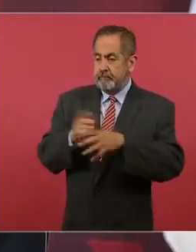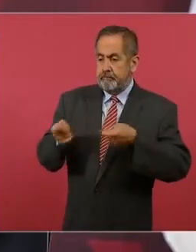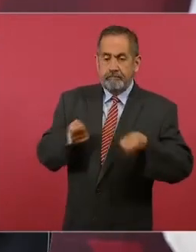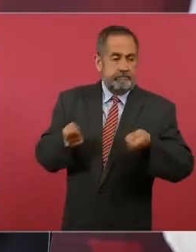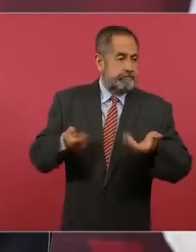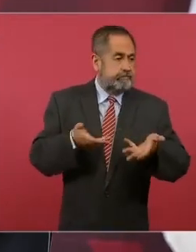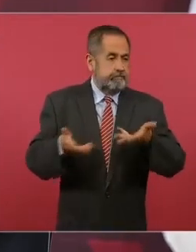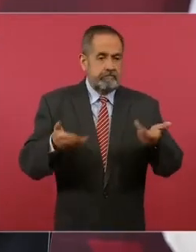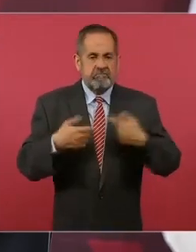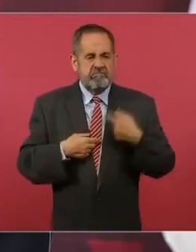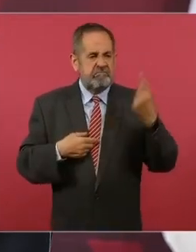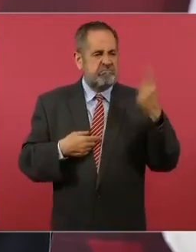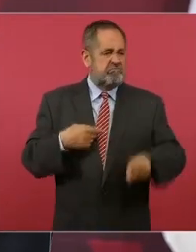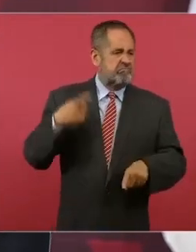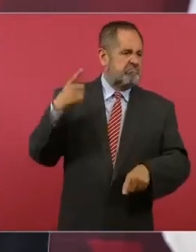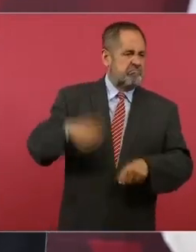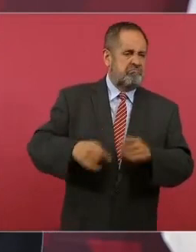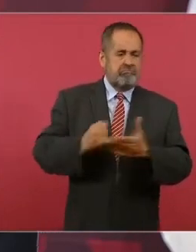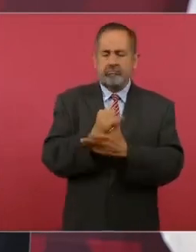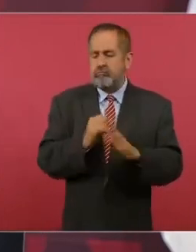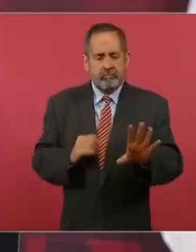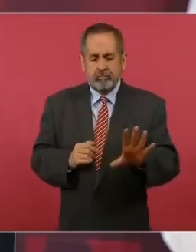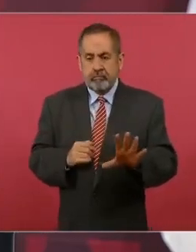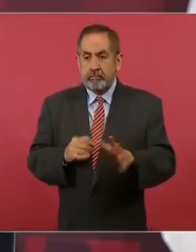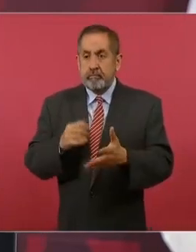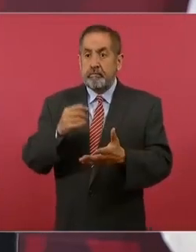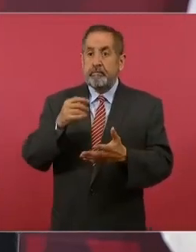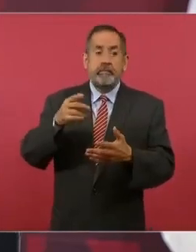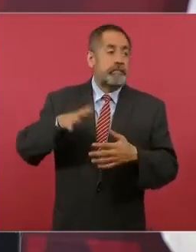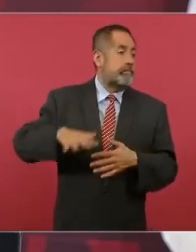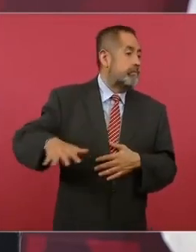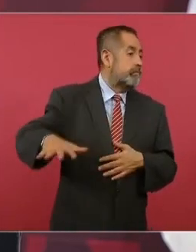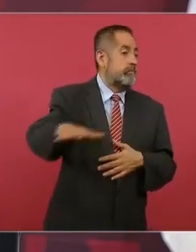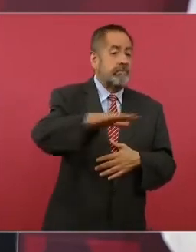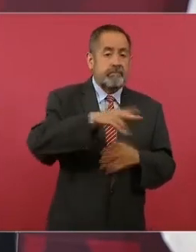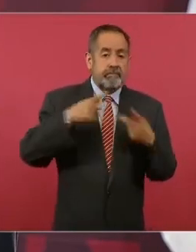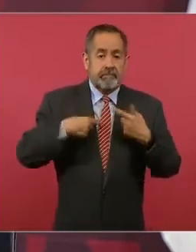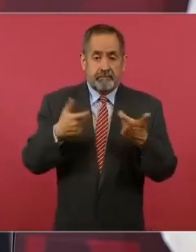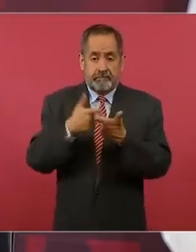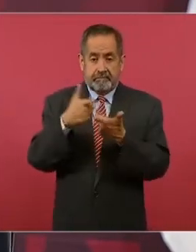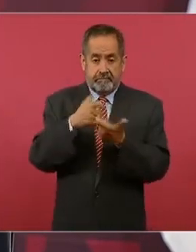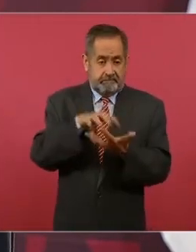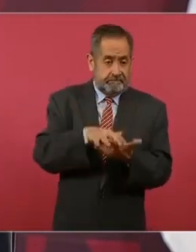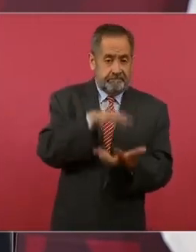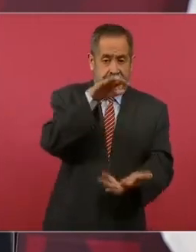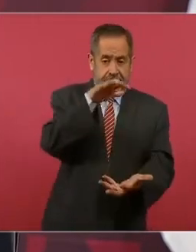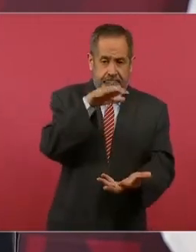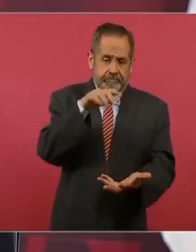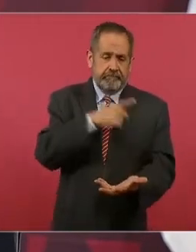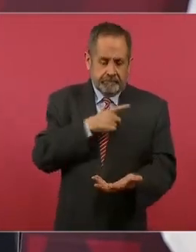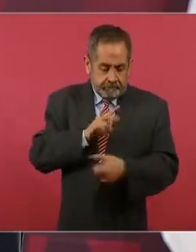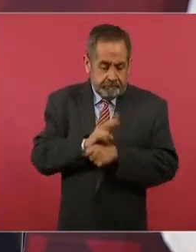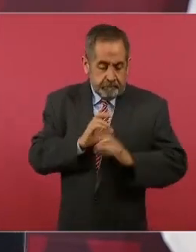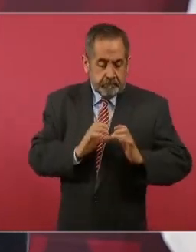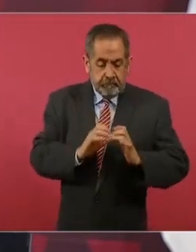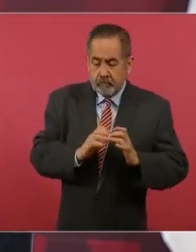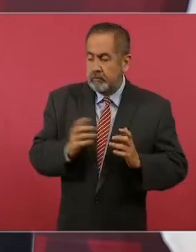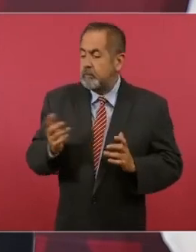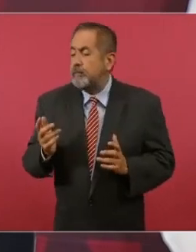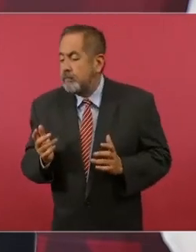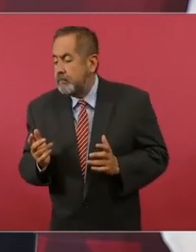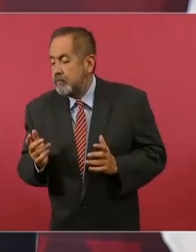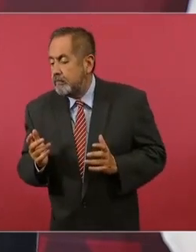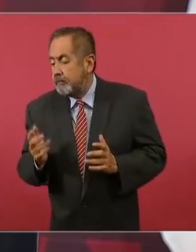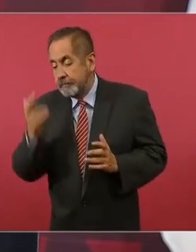administradores del dinero del pueblo y que tenemos que cuidar el